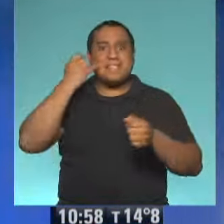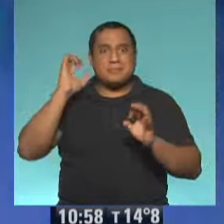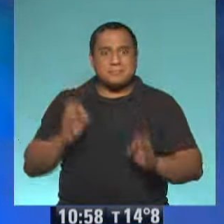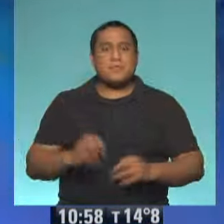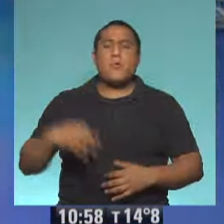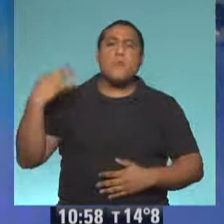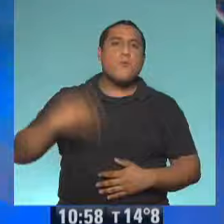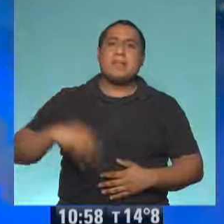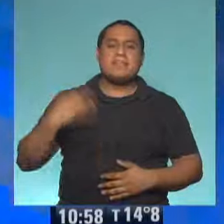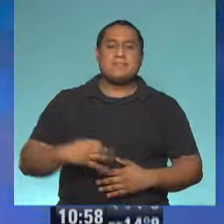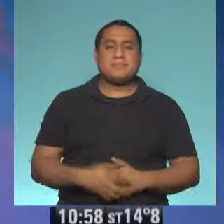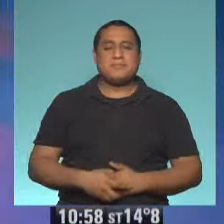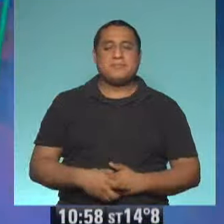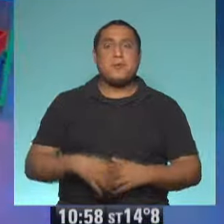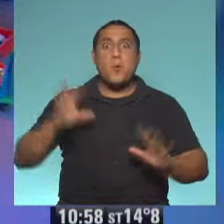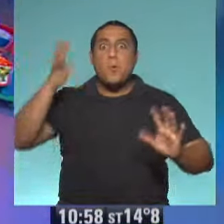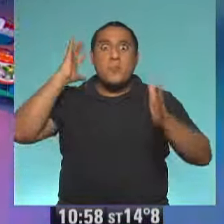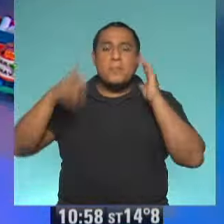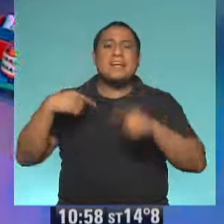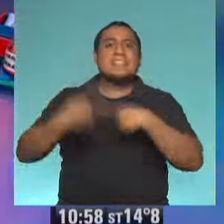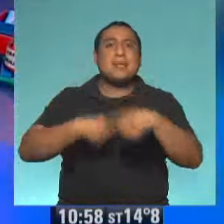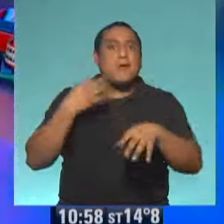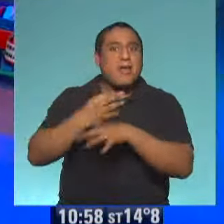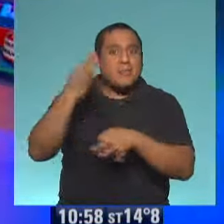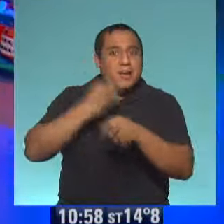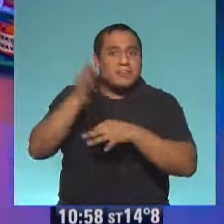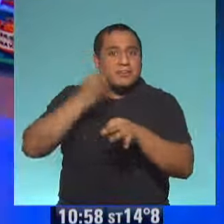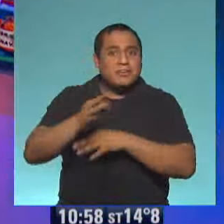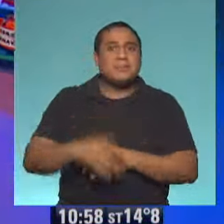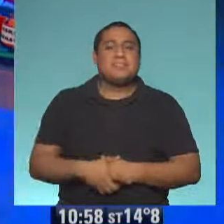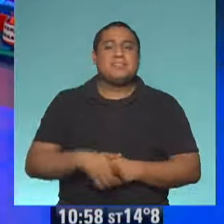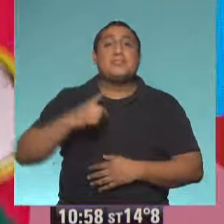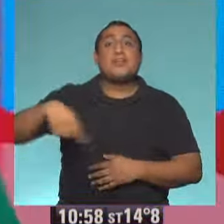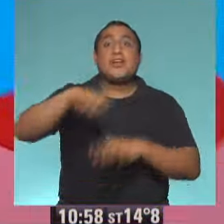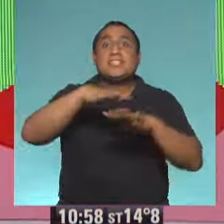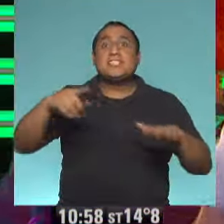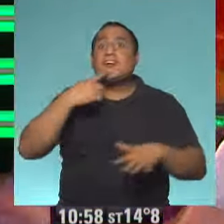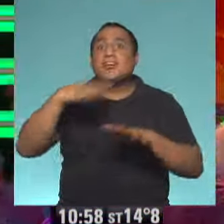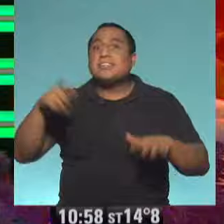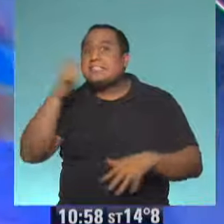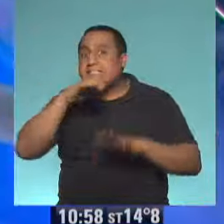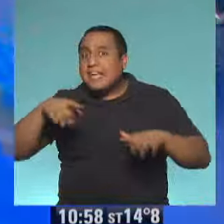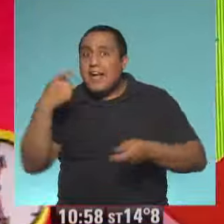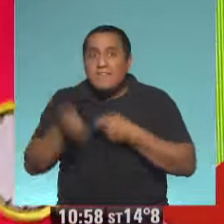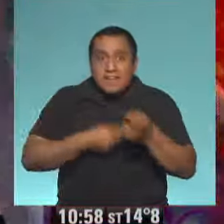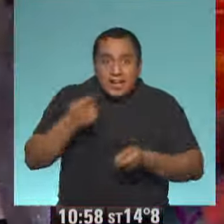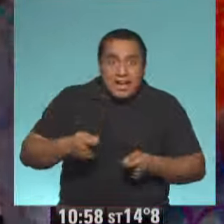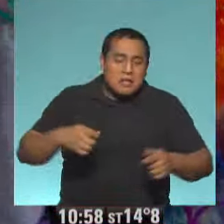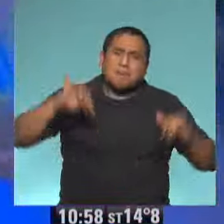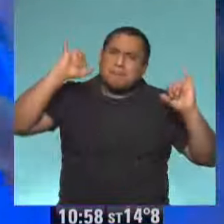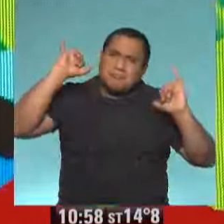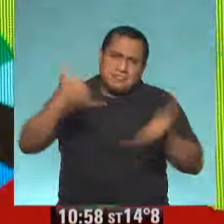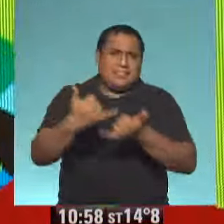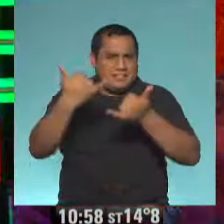¡Qué bueno! ¡La murga la seguimos educando! ¡Todos los chicos y las chicas bailando! ¡Sí, sí, sí, sí, sí,